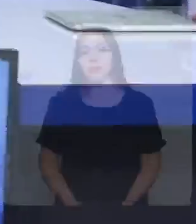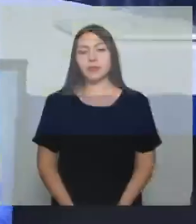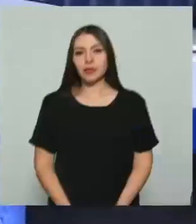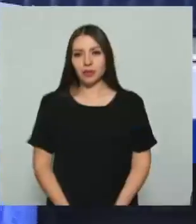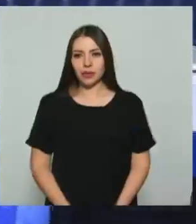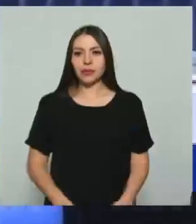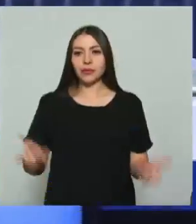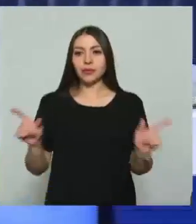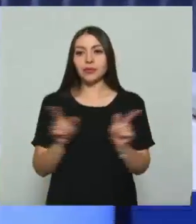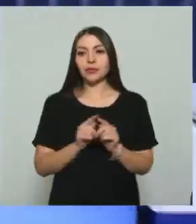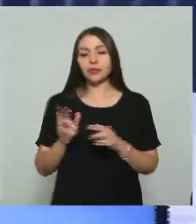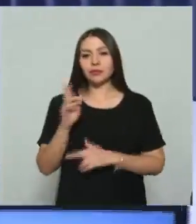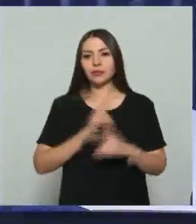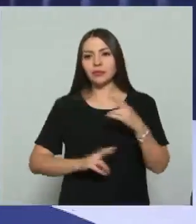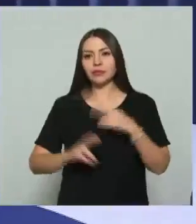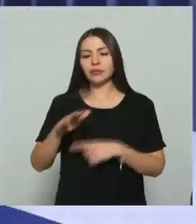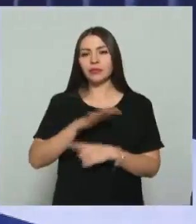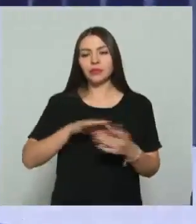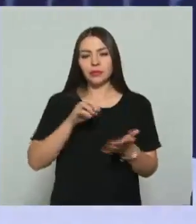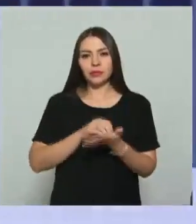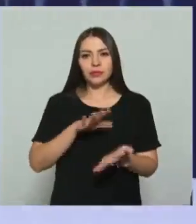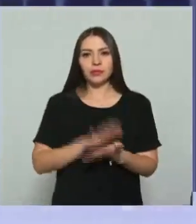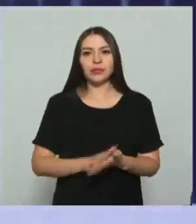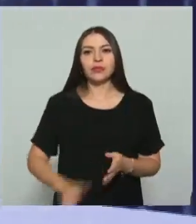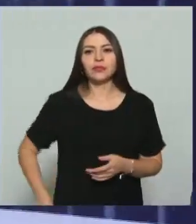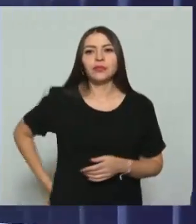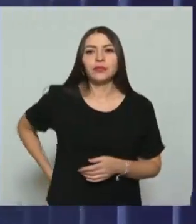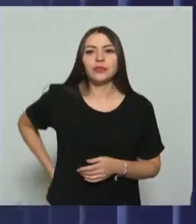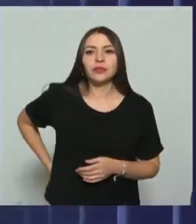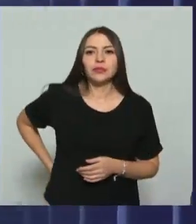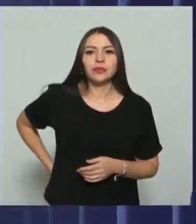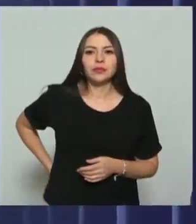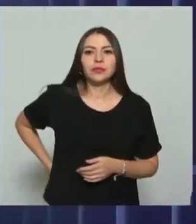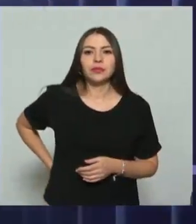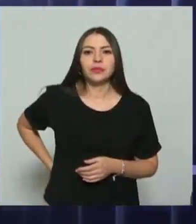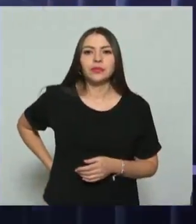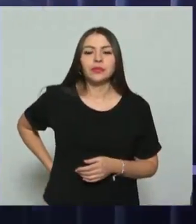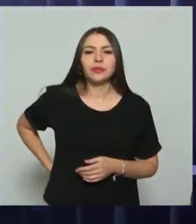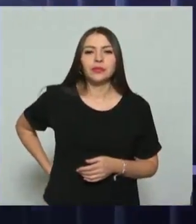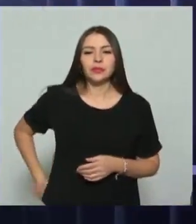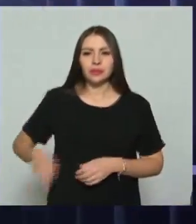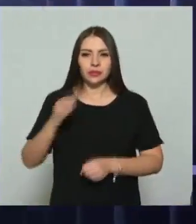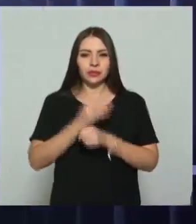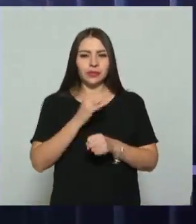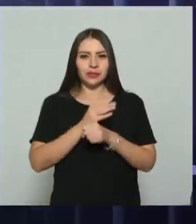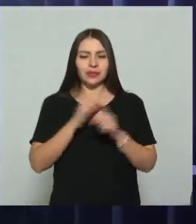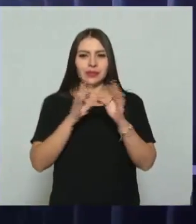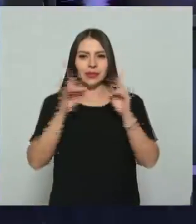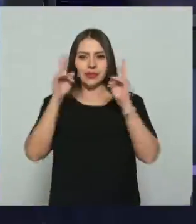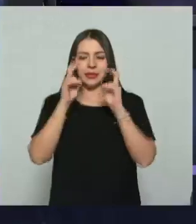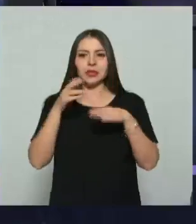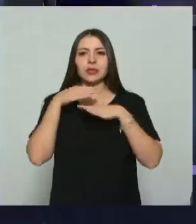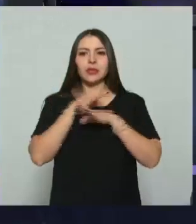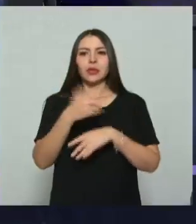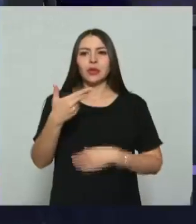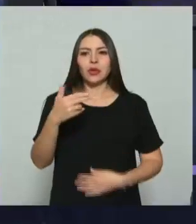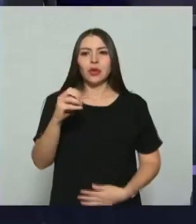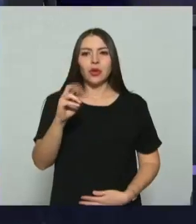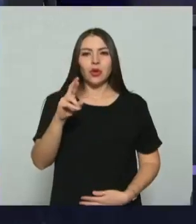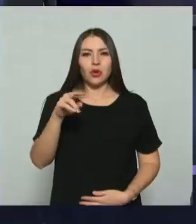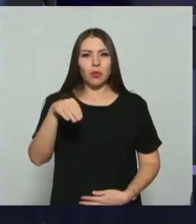Ya estamos de vuelta en Agenda y Contexto. El tema en la mesa, hormonas y etiquetados. Mónica. Fíjense, un dato